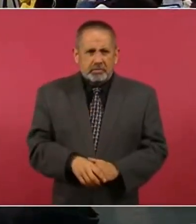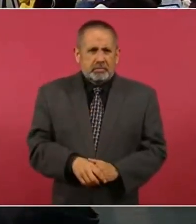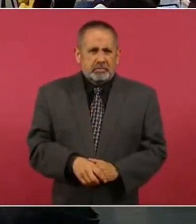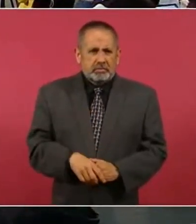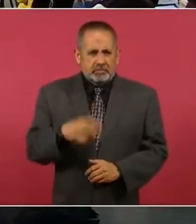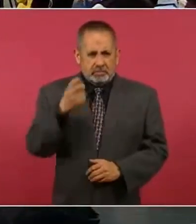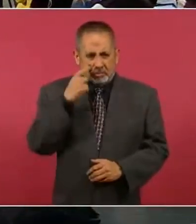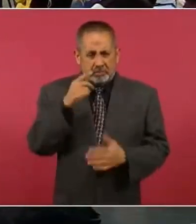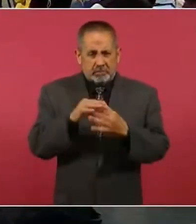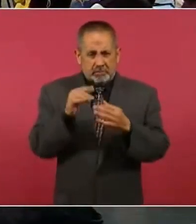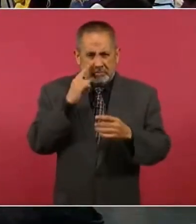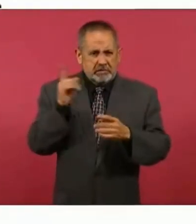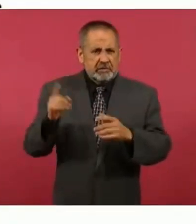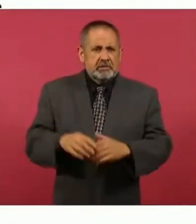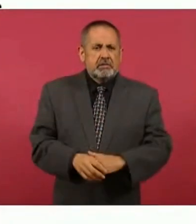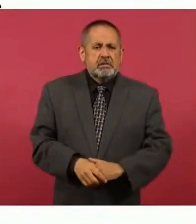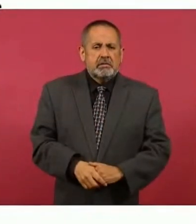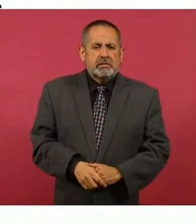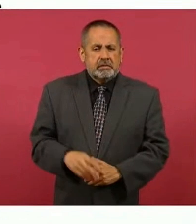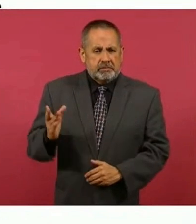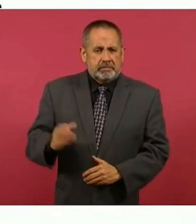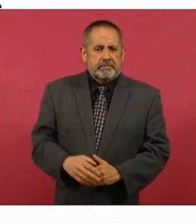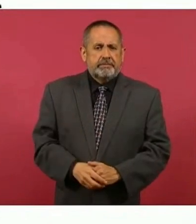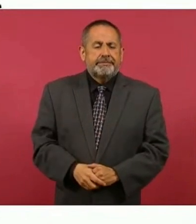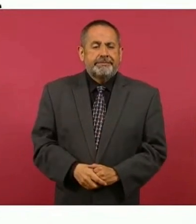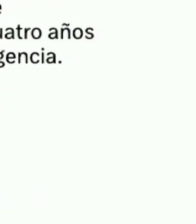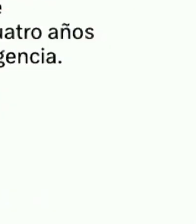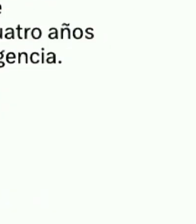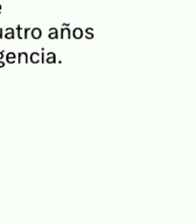él es, mire, así,